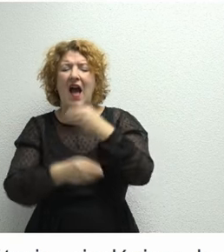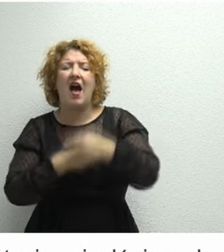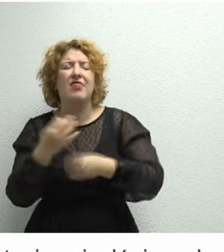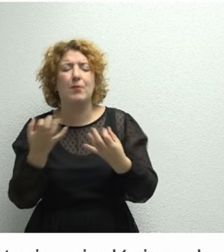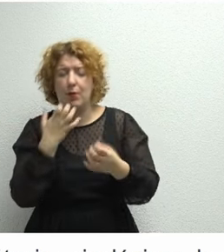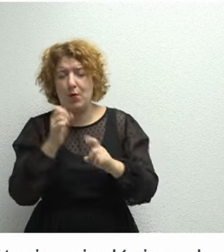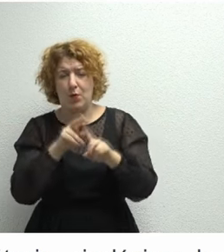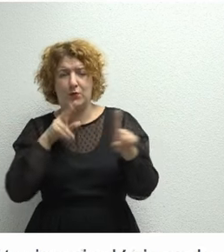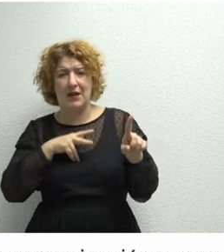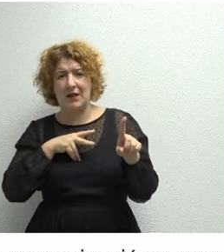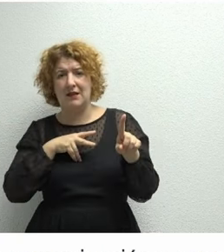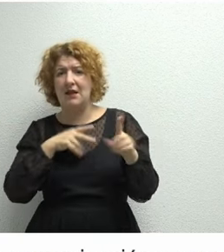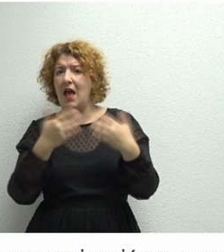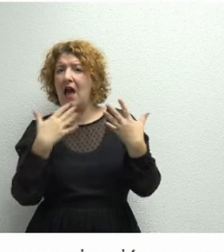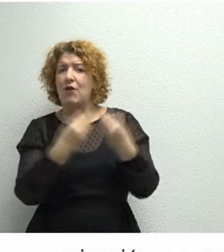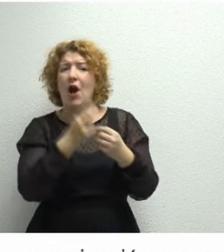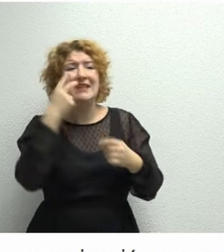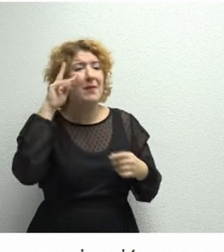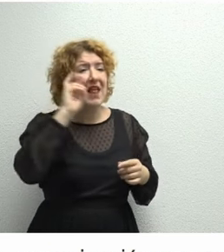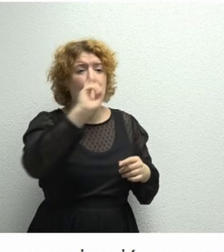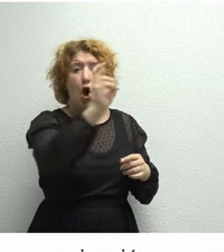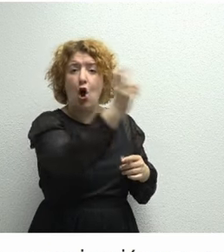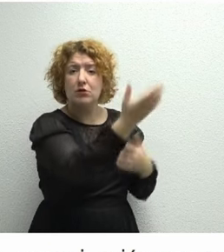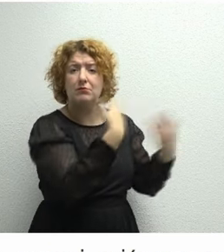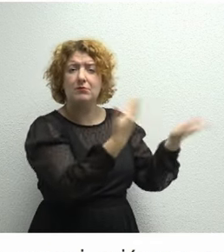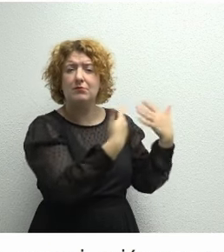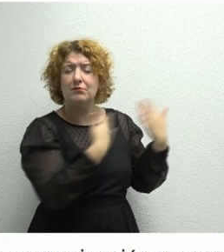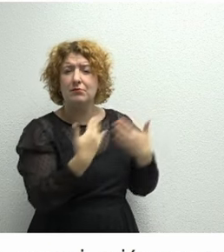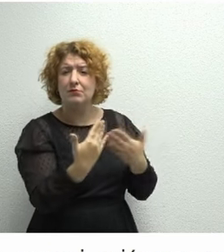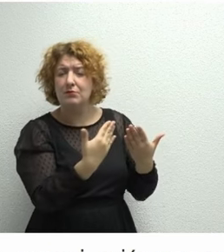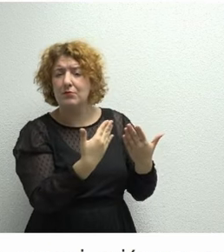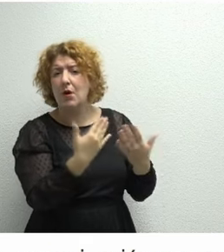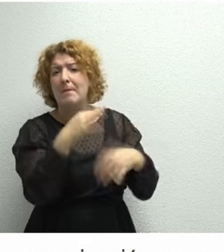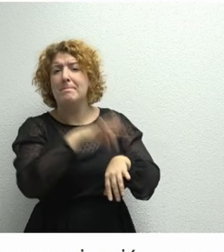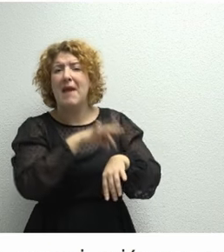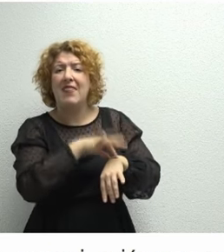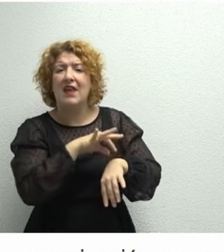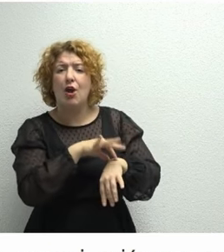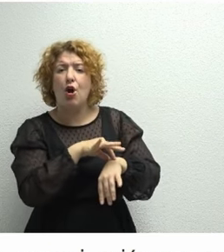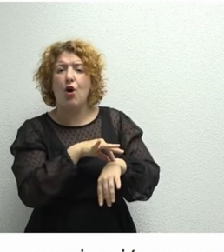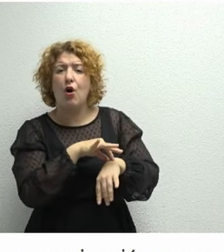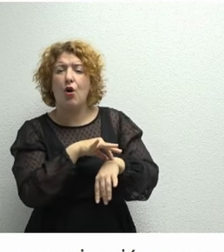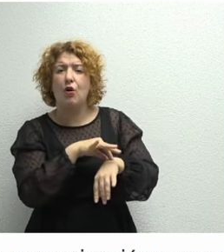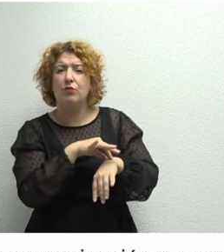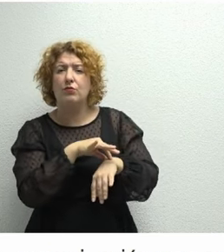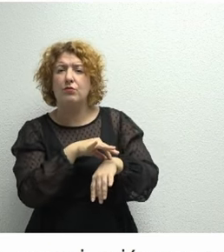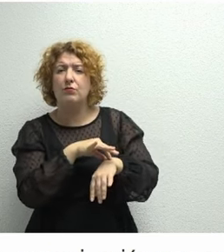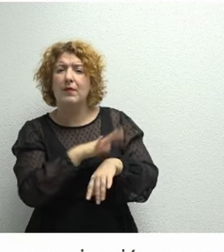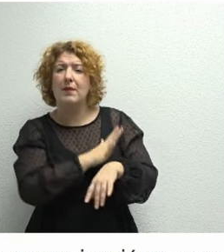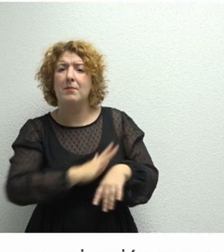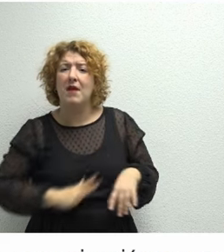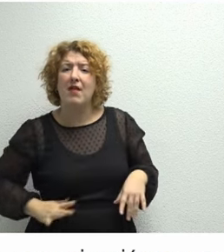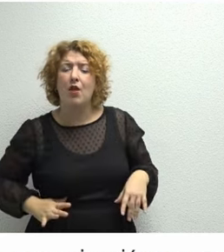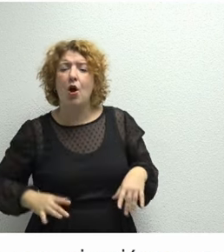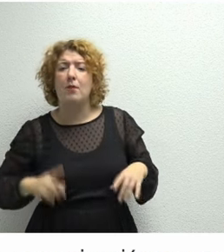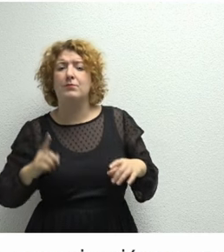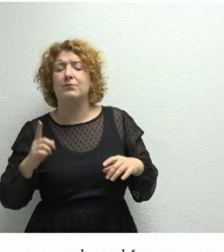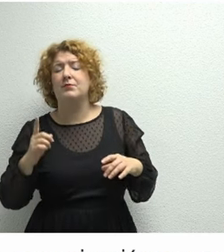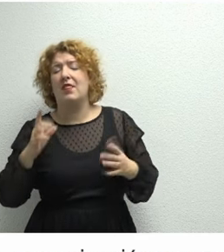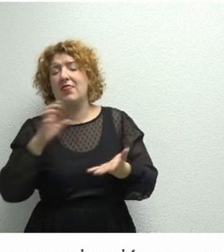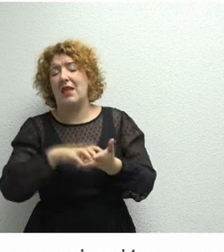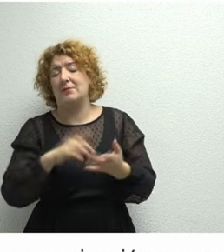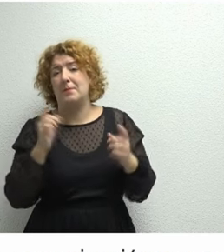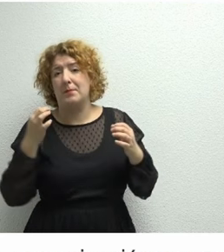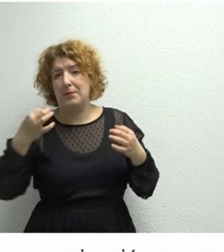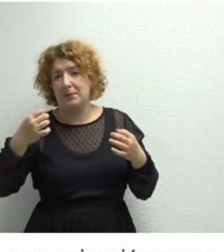de ella directamente hablar con otros especialistas hablar con el médico de de prevención primaria y se